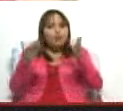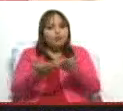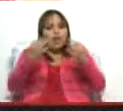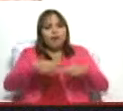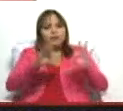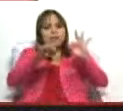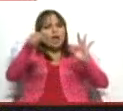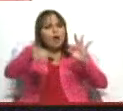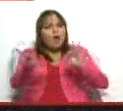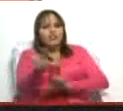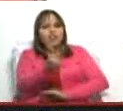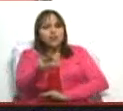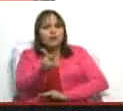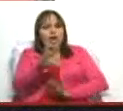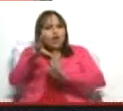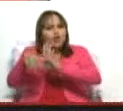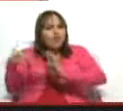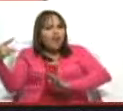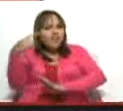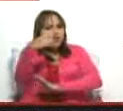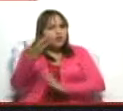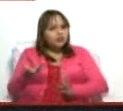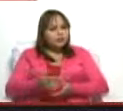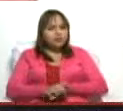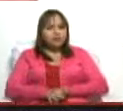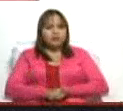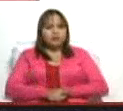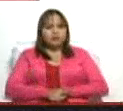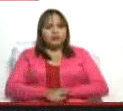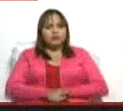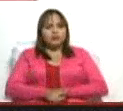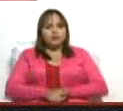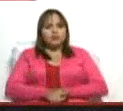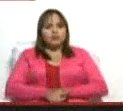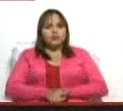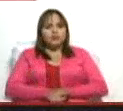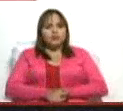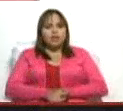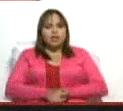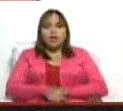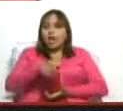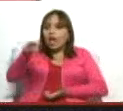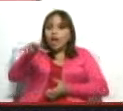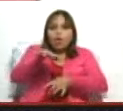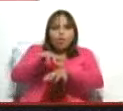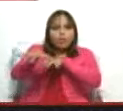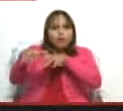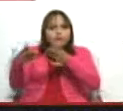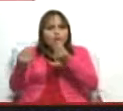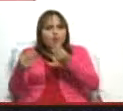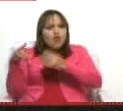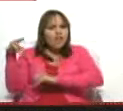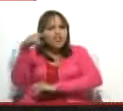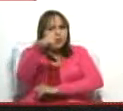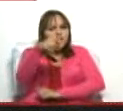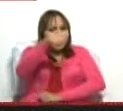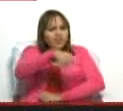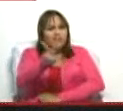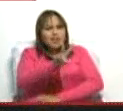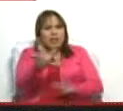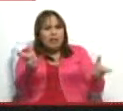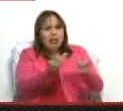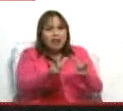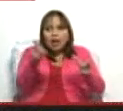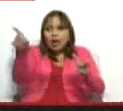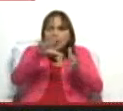en este momento, que le roba un avión, que no tenemos nosotros la cantidad de aviones que tiene el gobierno de los Estados Unidos.